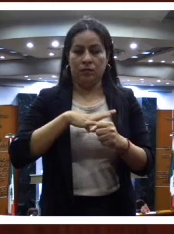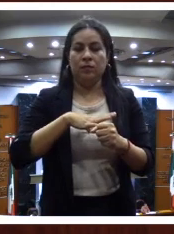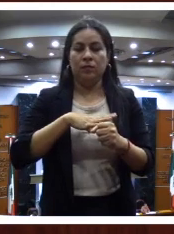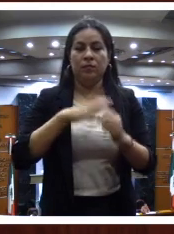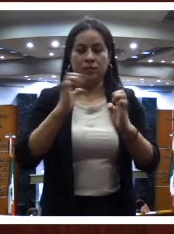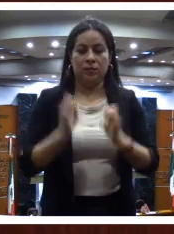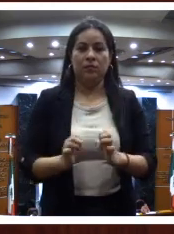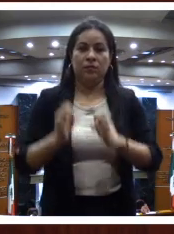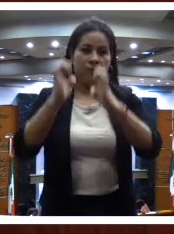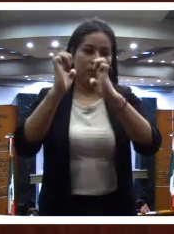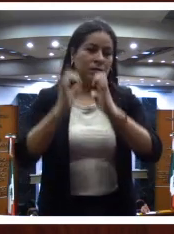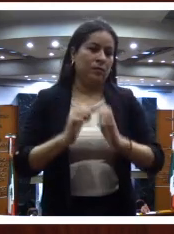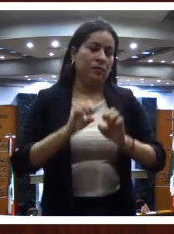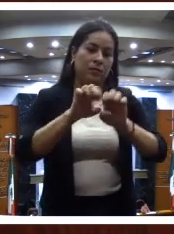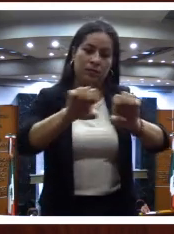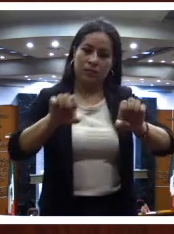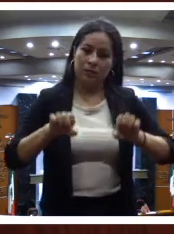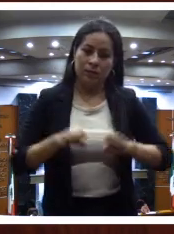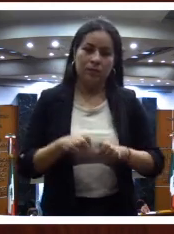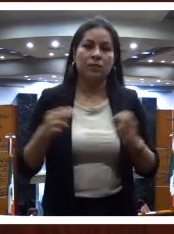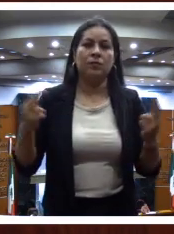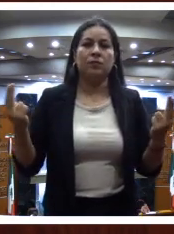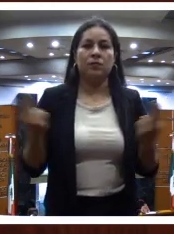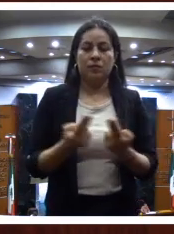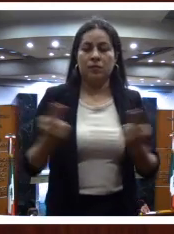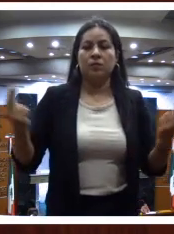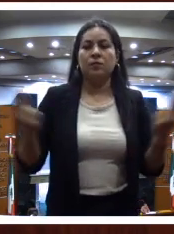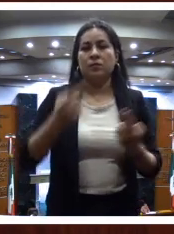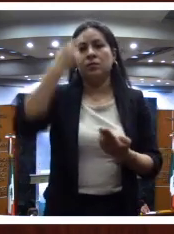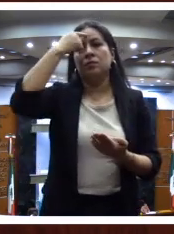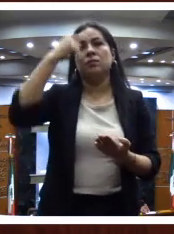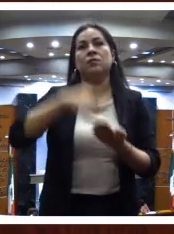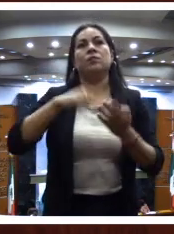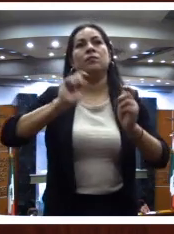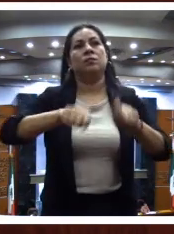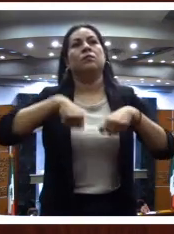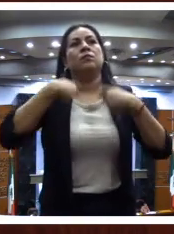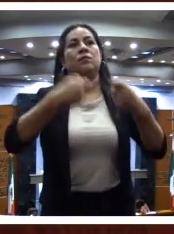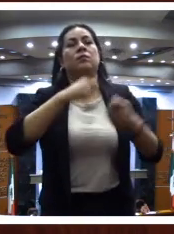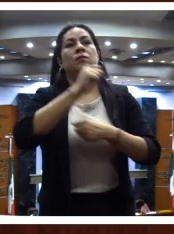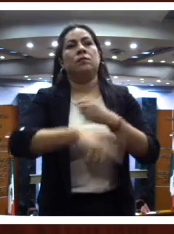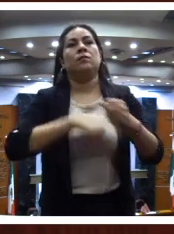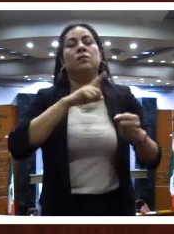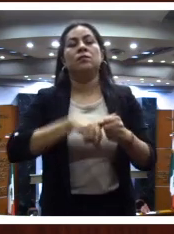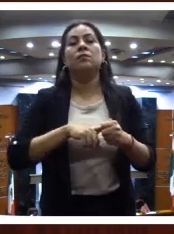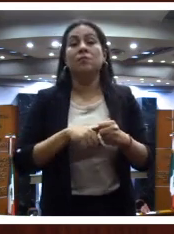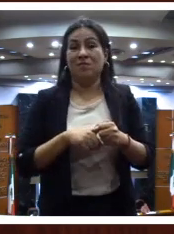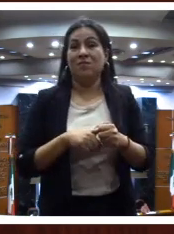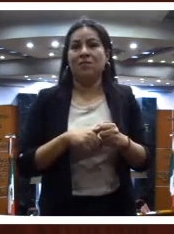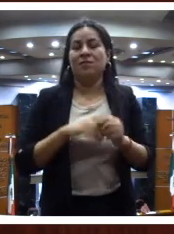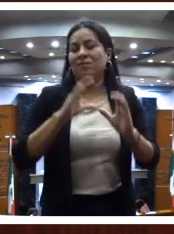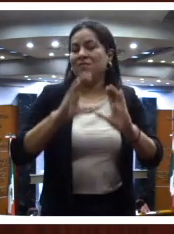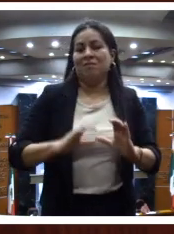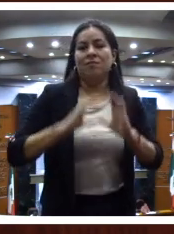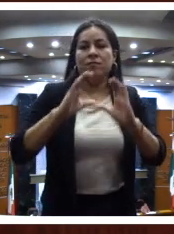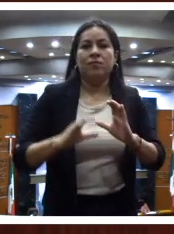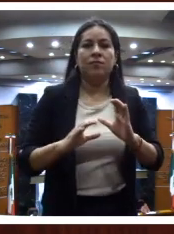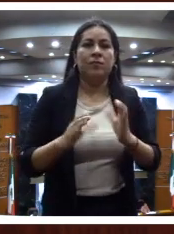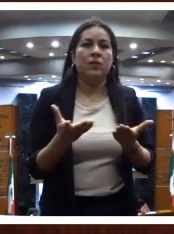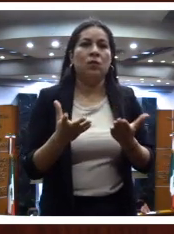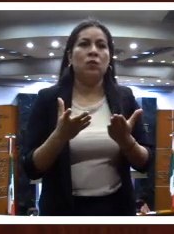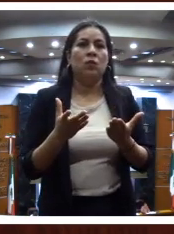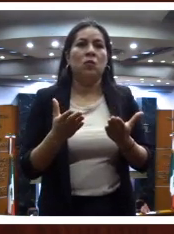infraestructura y equipamiento necesario para brindar a los animales que resguarden una